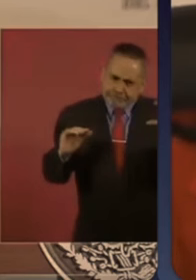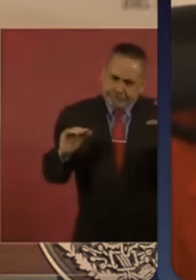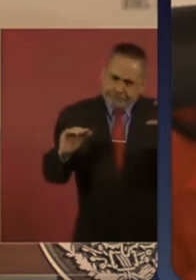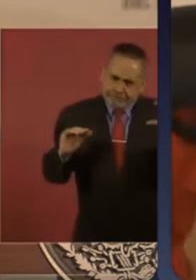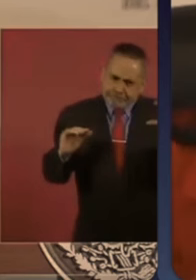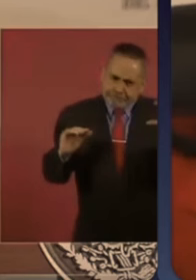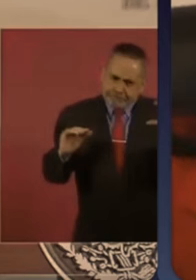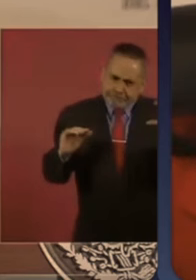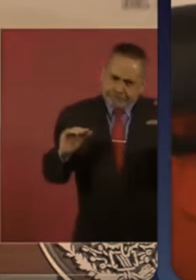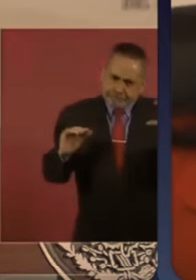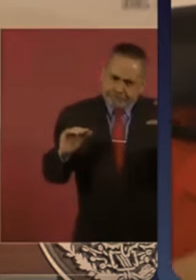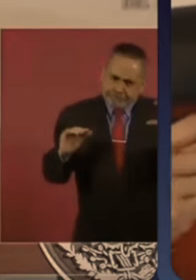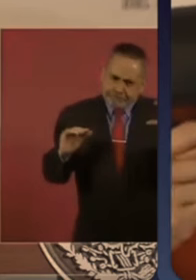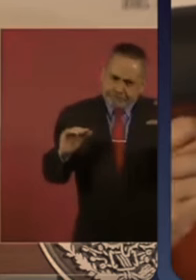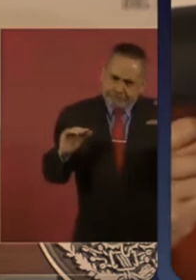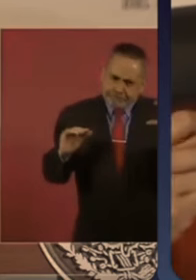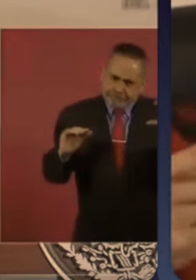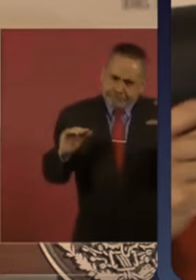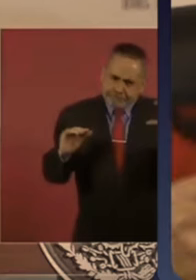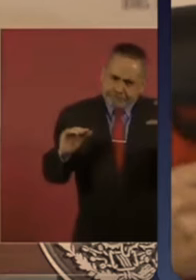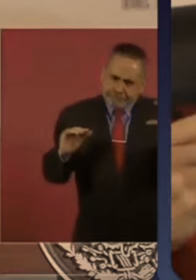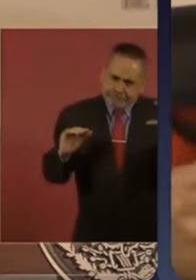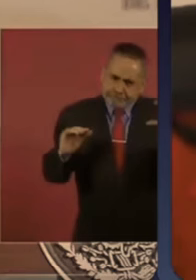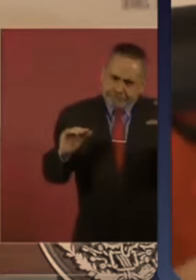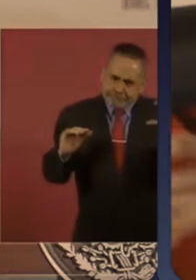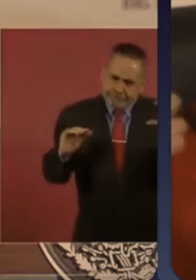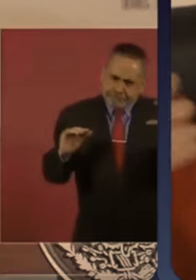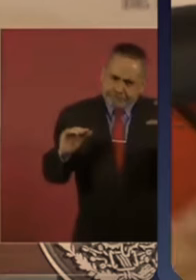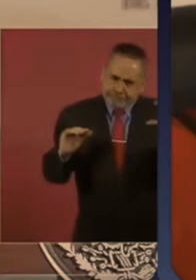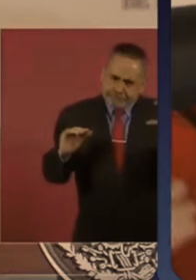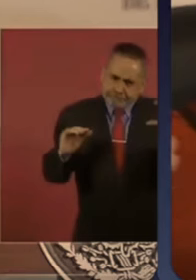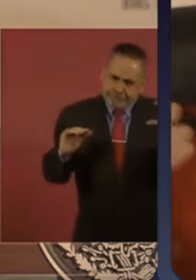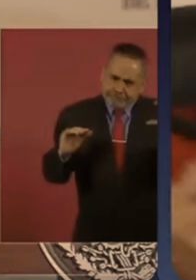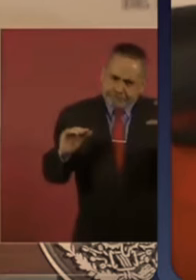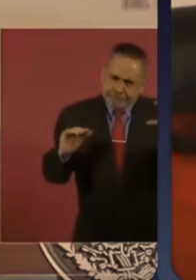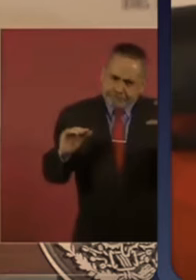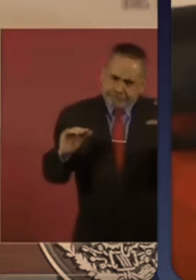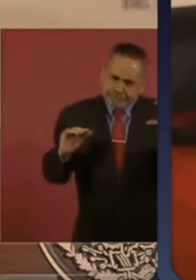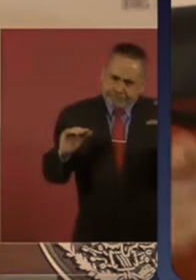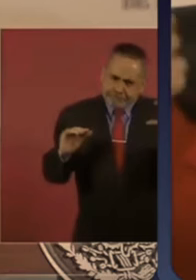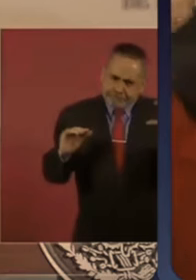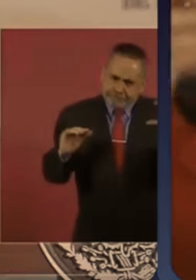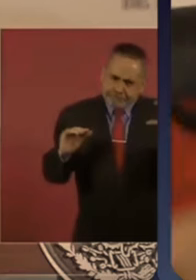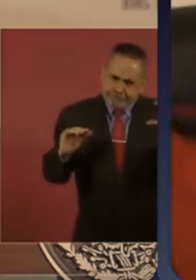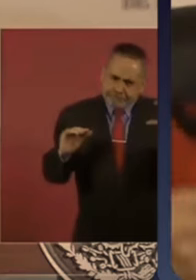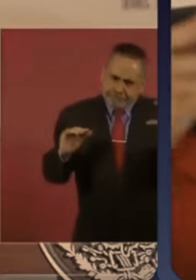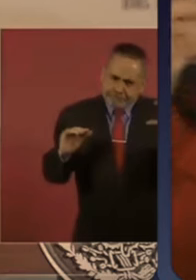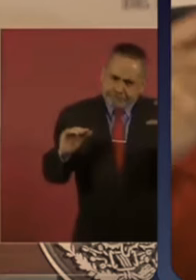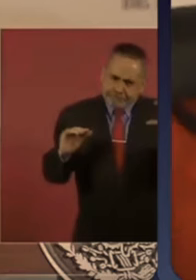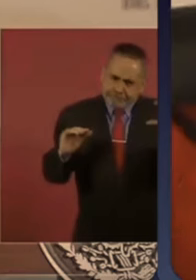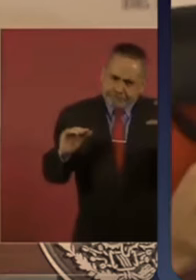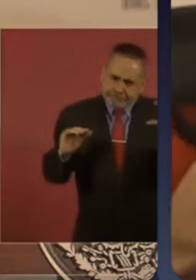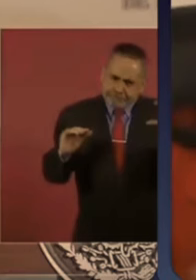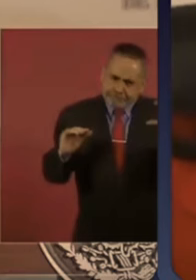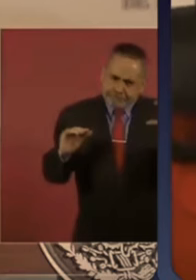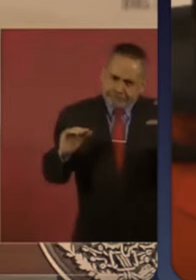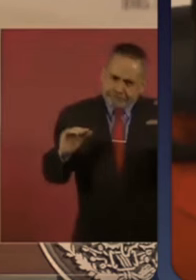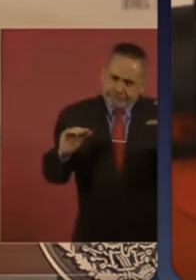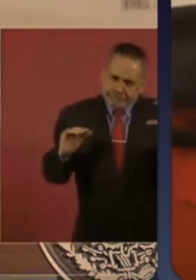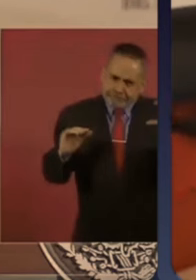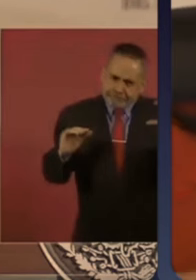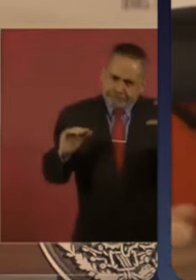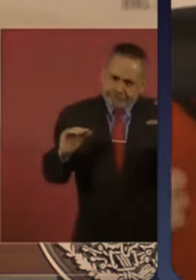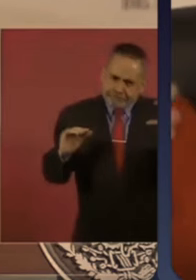estaban adheridos al ISSSTE, para que también prácticamente les quitaran su pensión. ¿Por qué estos